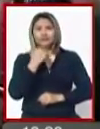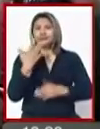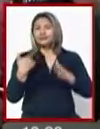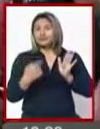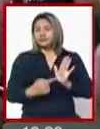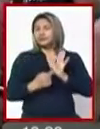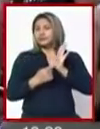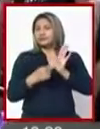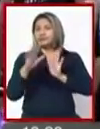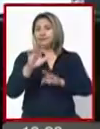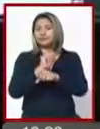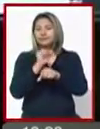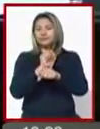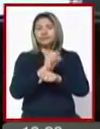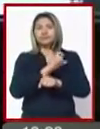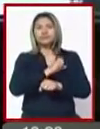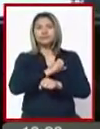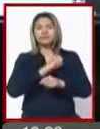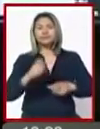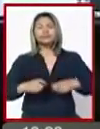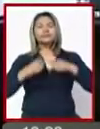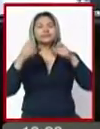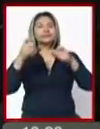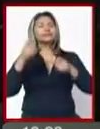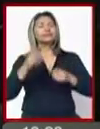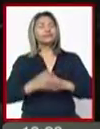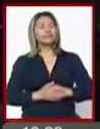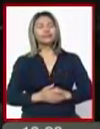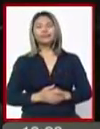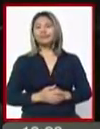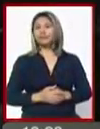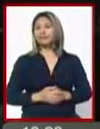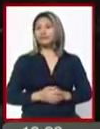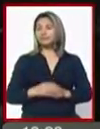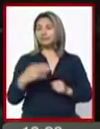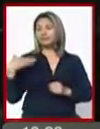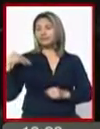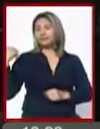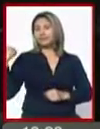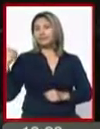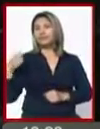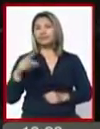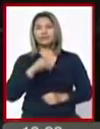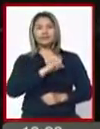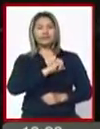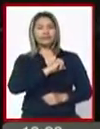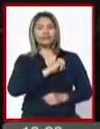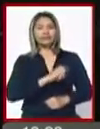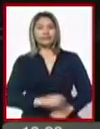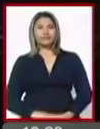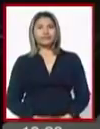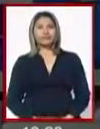quienes se destacaron en sus labores policiales, recibieron el reconocimiento por parte del comandante general de la policía.